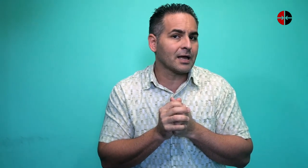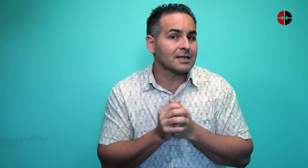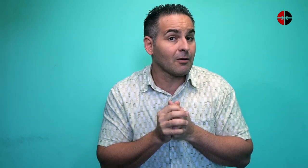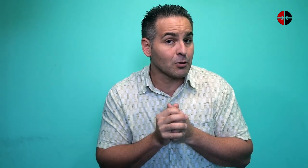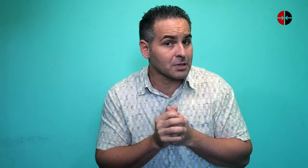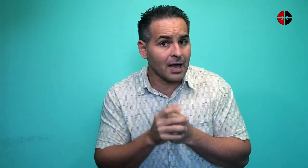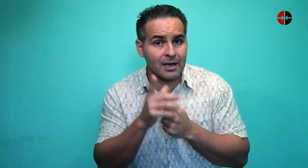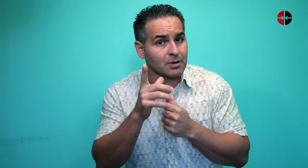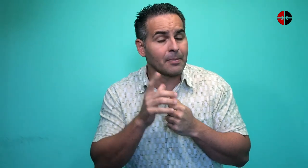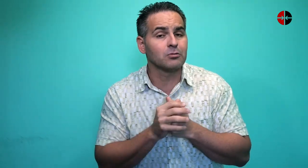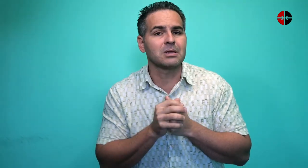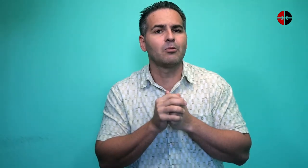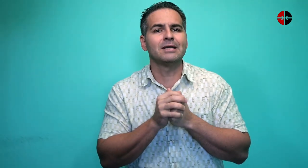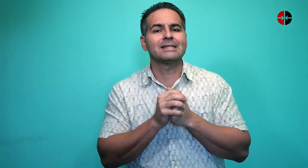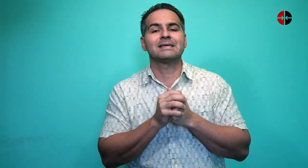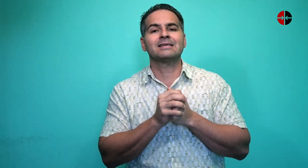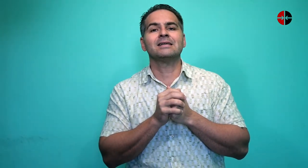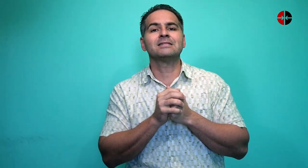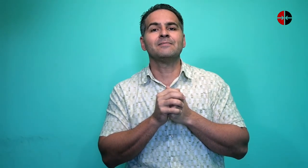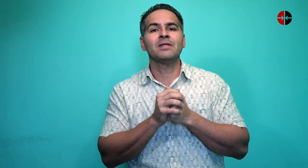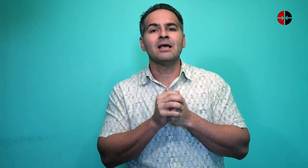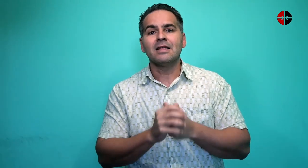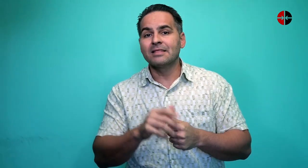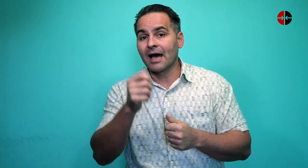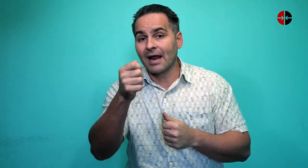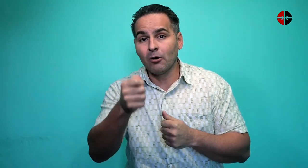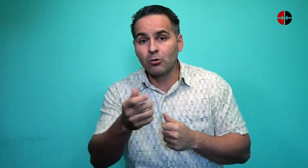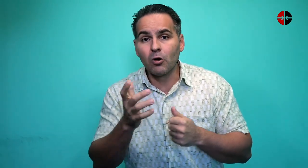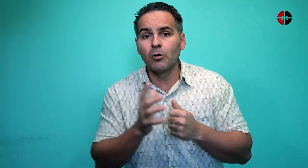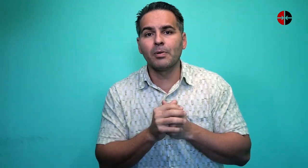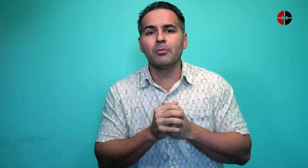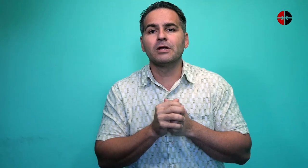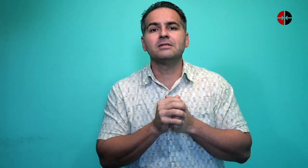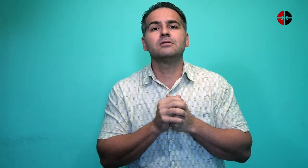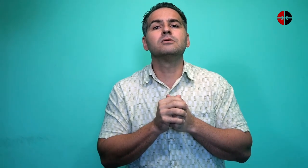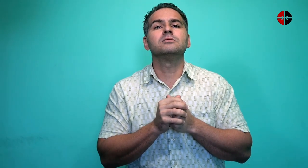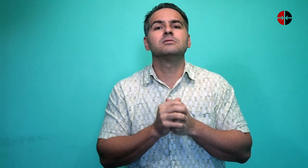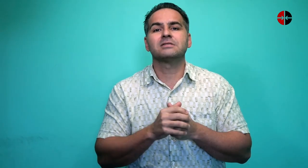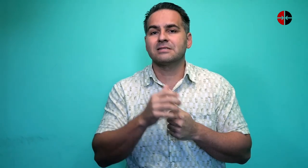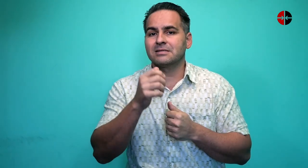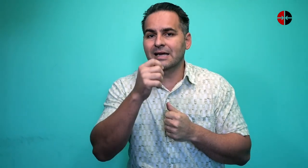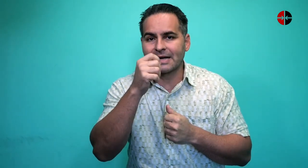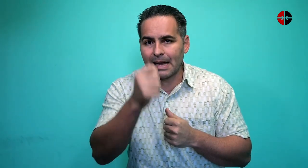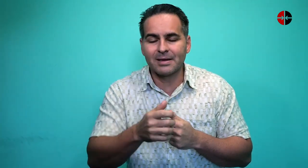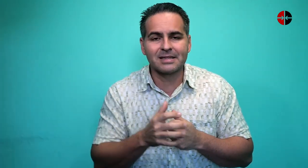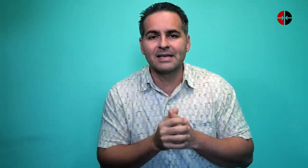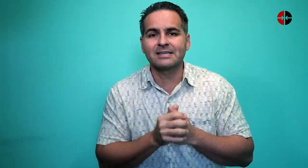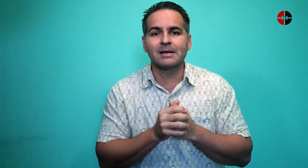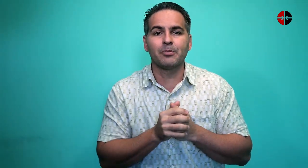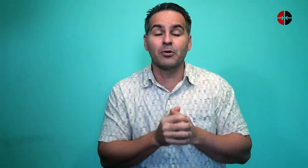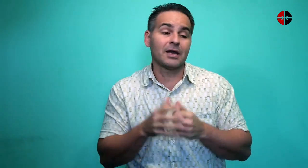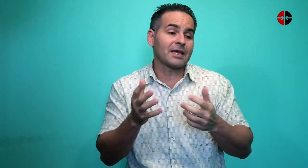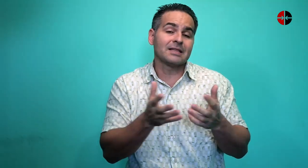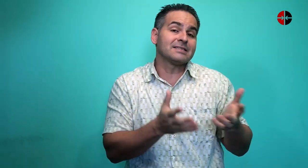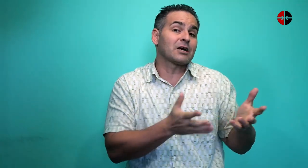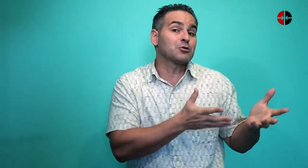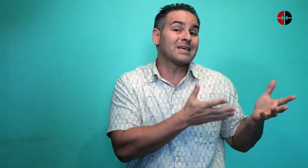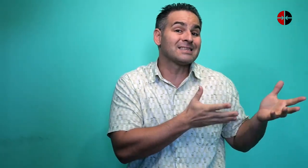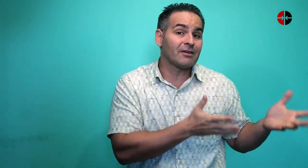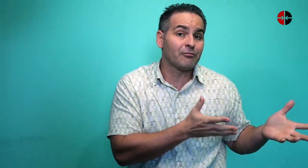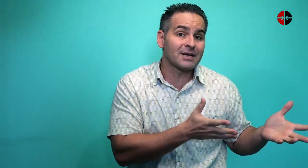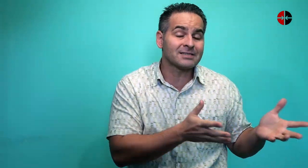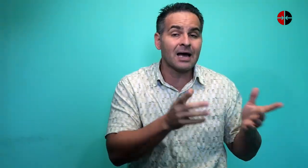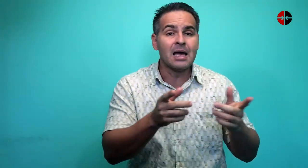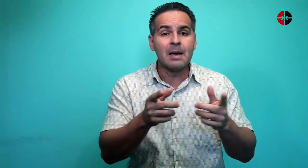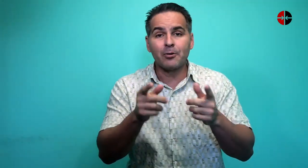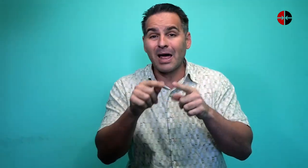una derrota en este balotaje es una pregunta muy interesante dará un golpe político querrá mantenerse en el poder hay quien dice